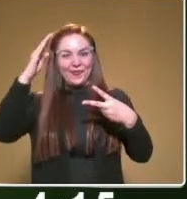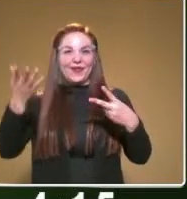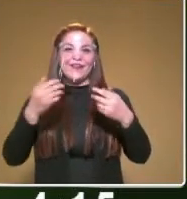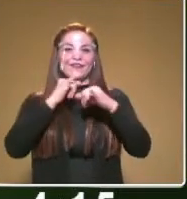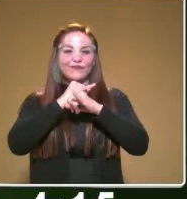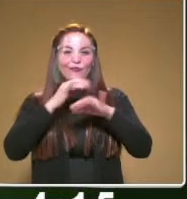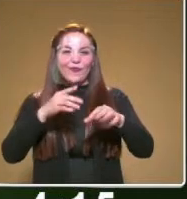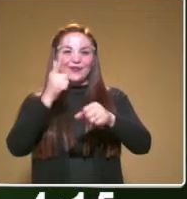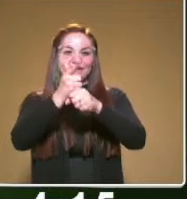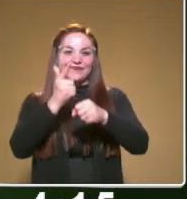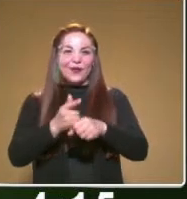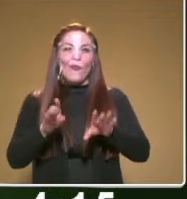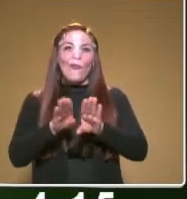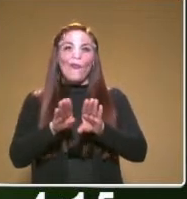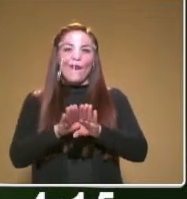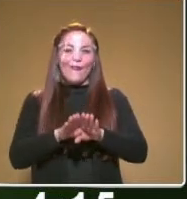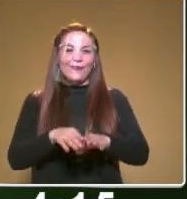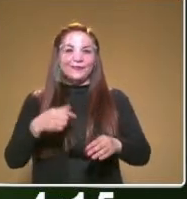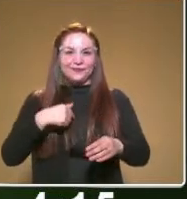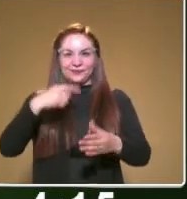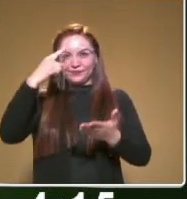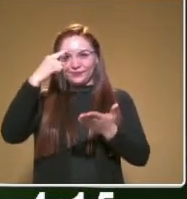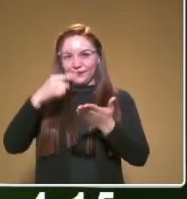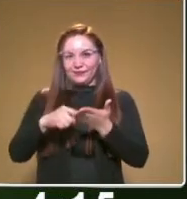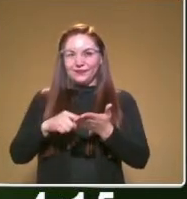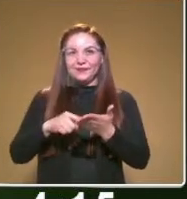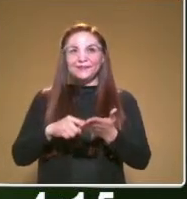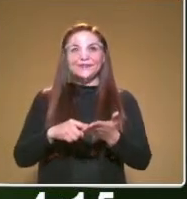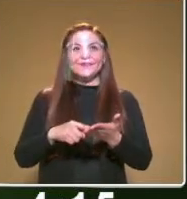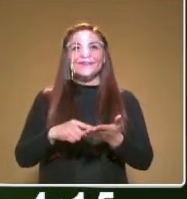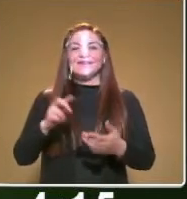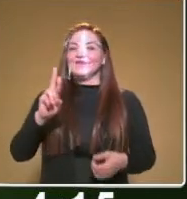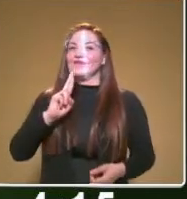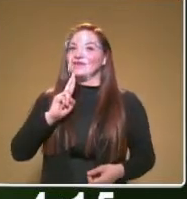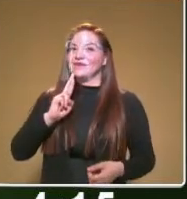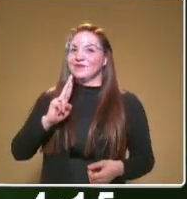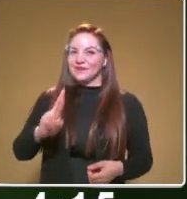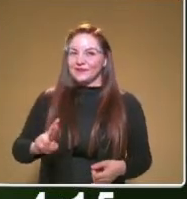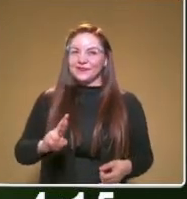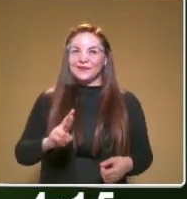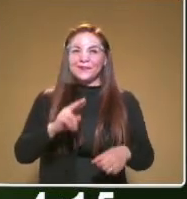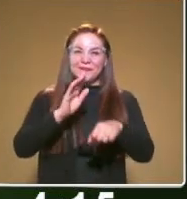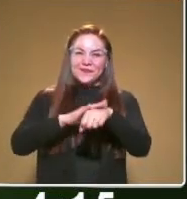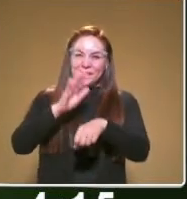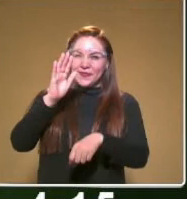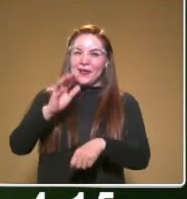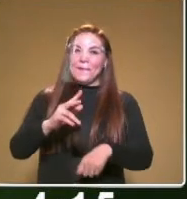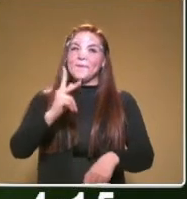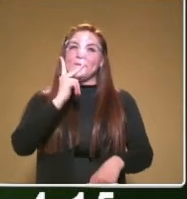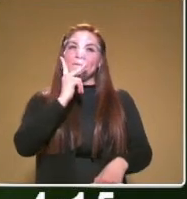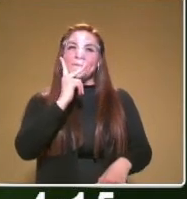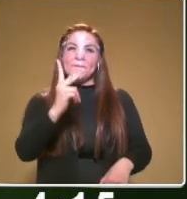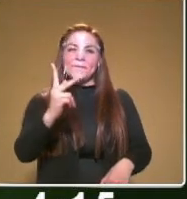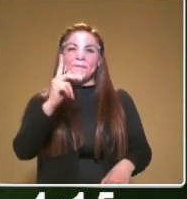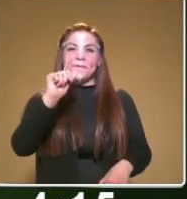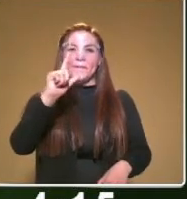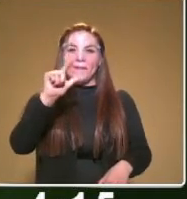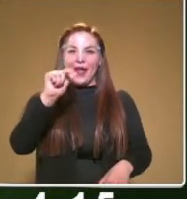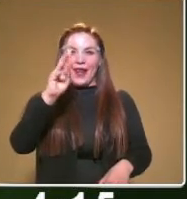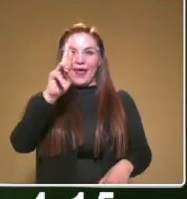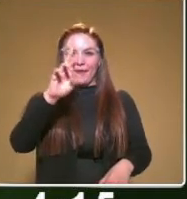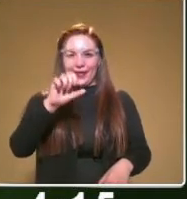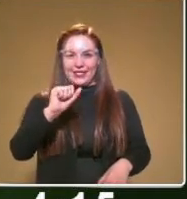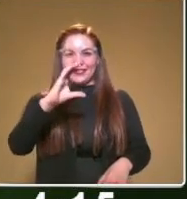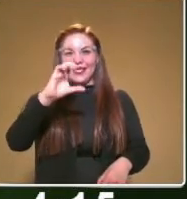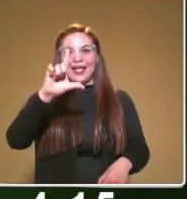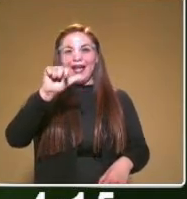información importante en los textos, yo creo que la respuesta que se repitió más, maestra, era palabras clave. Y es que efectivamente,